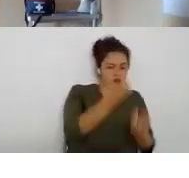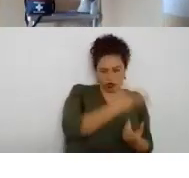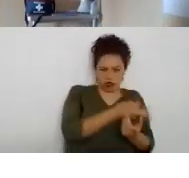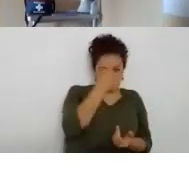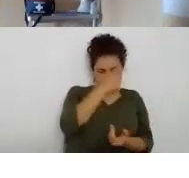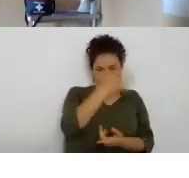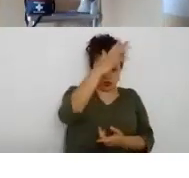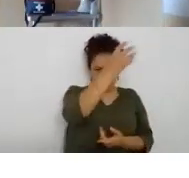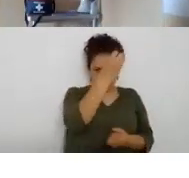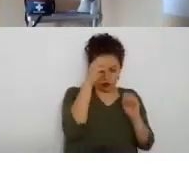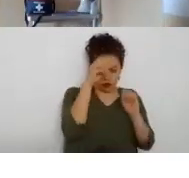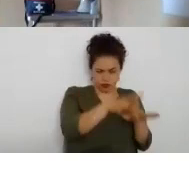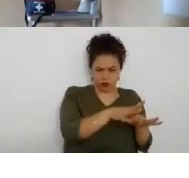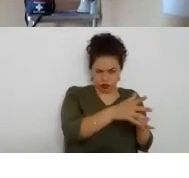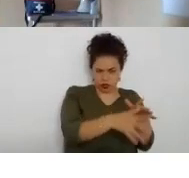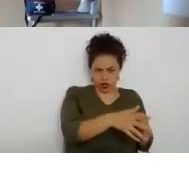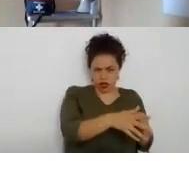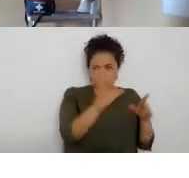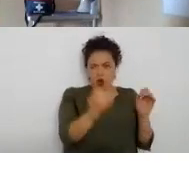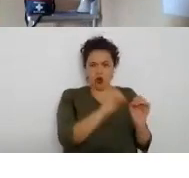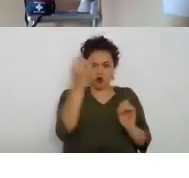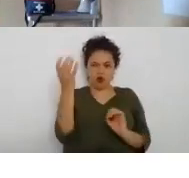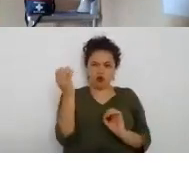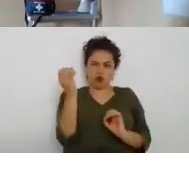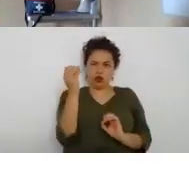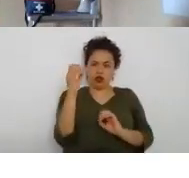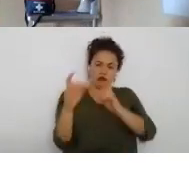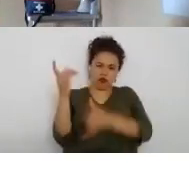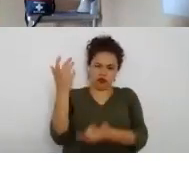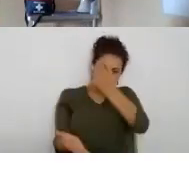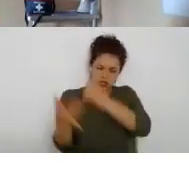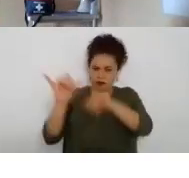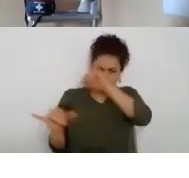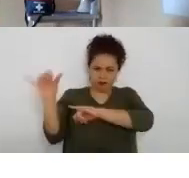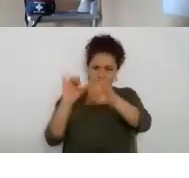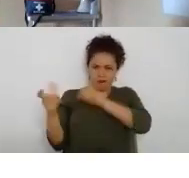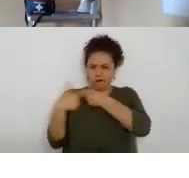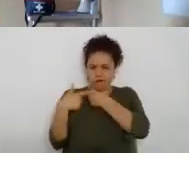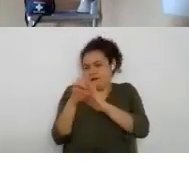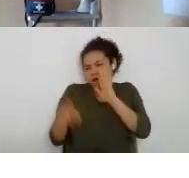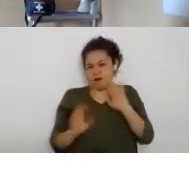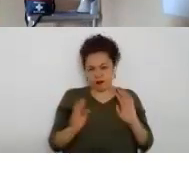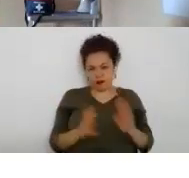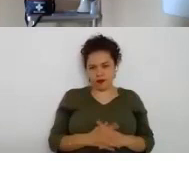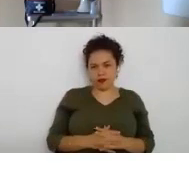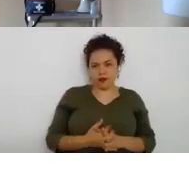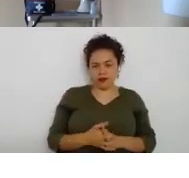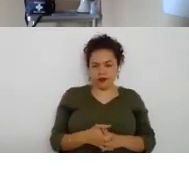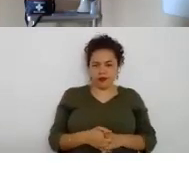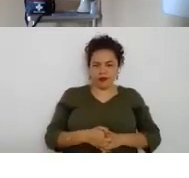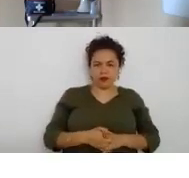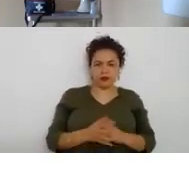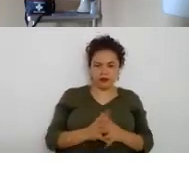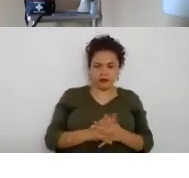radiación solar a una quemadura por algún químico, por ejemplo. ¿Ok? El